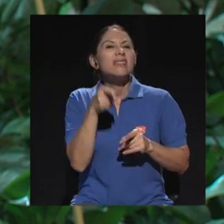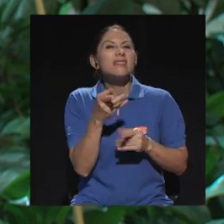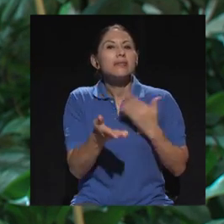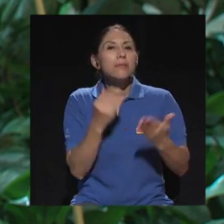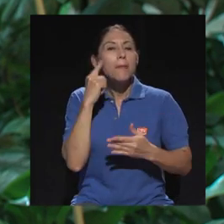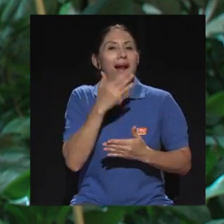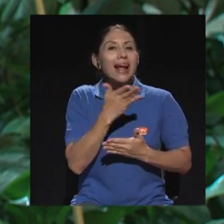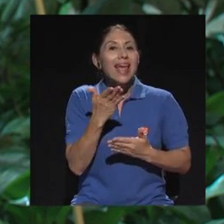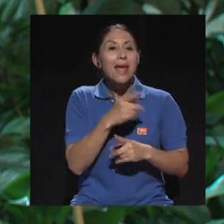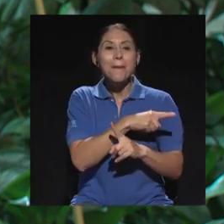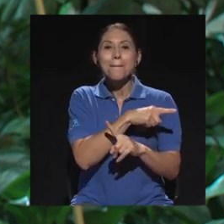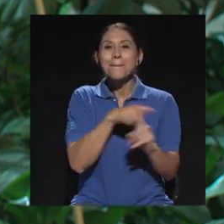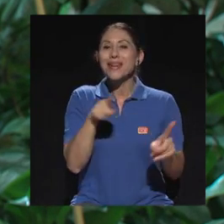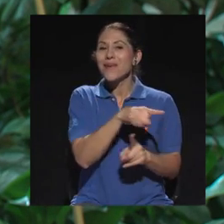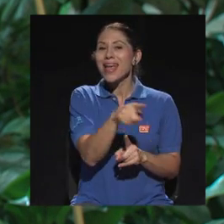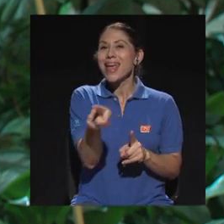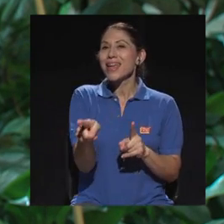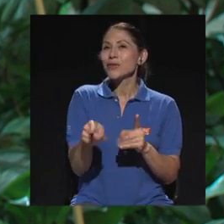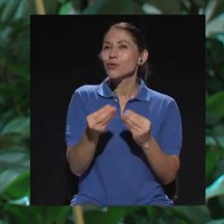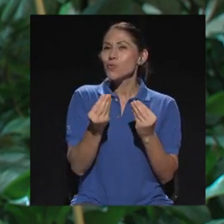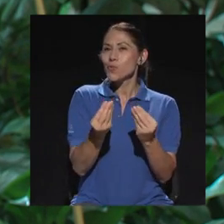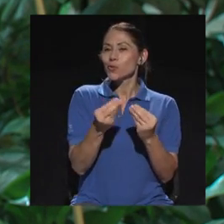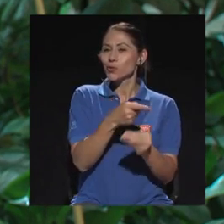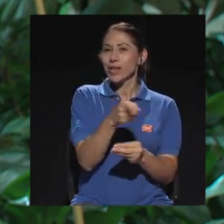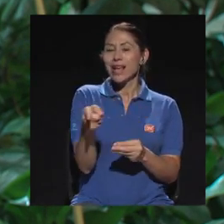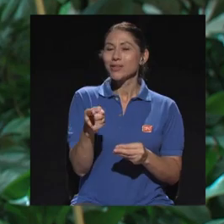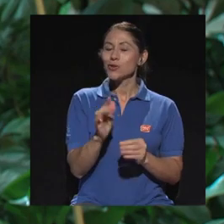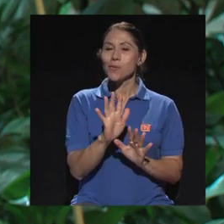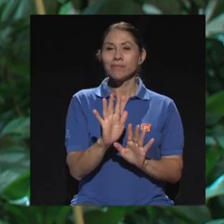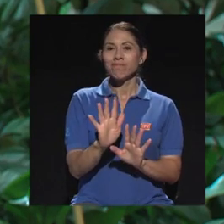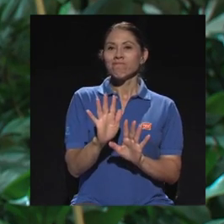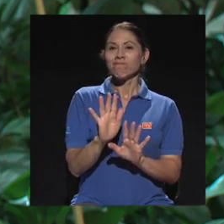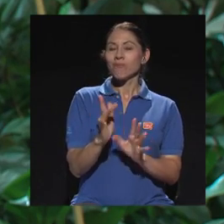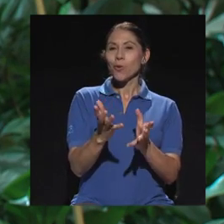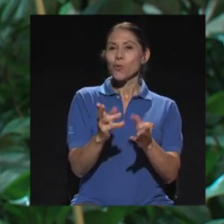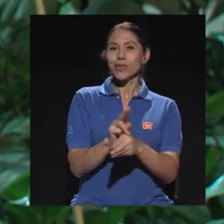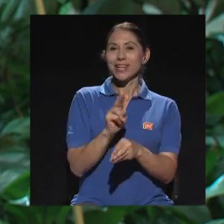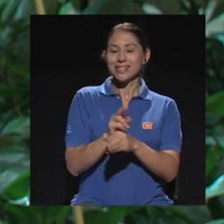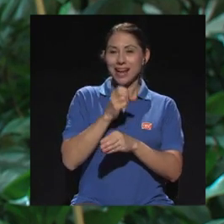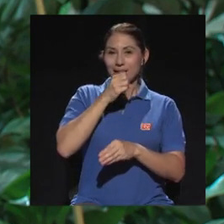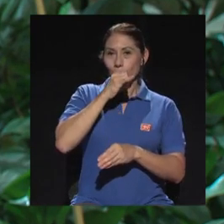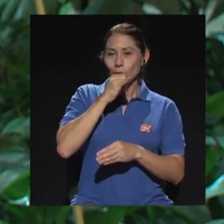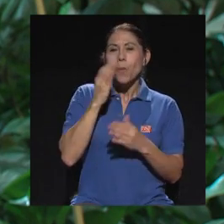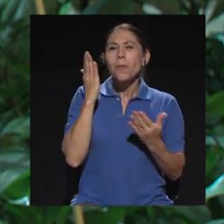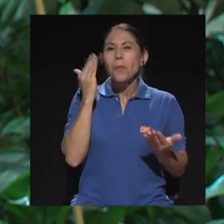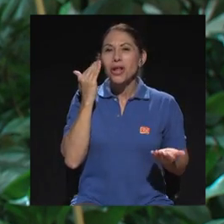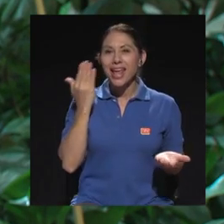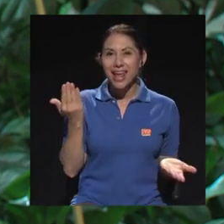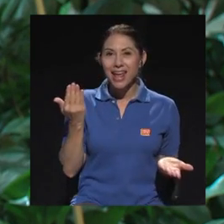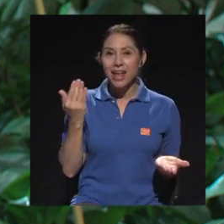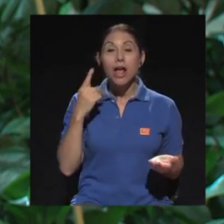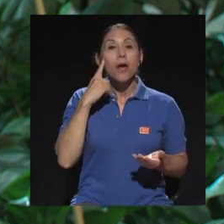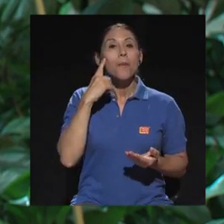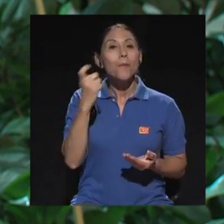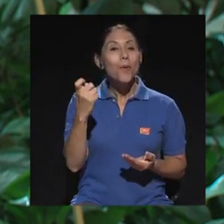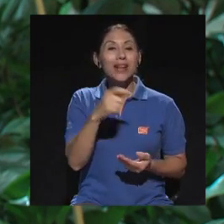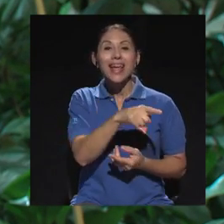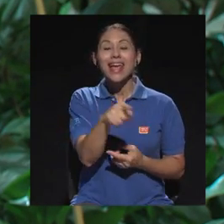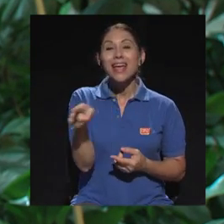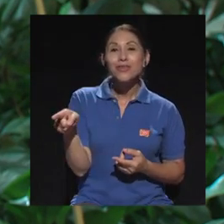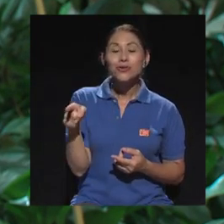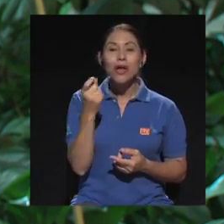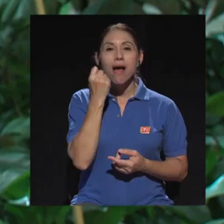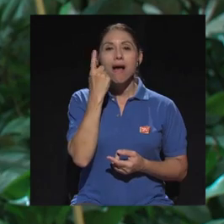que se resiste a utilizarlo, ¿verdad? ¿Por qué? Porque precisamente existen